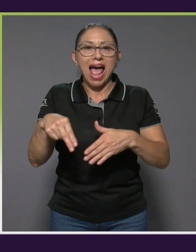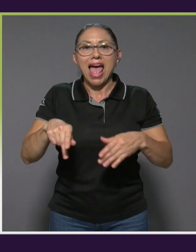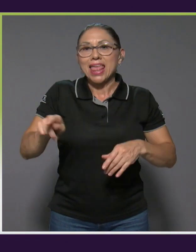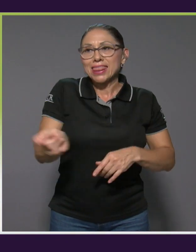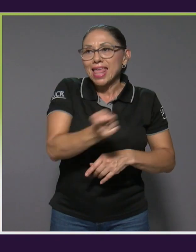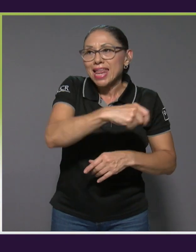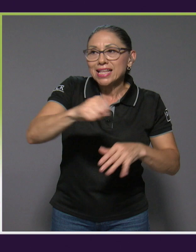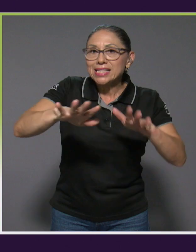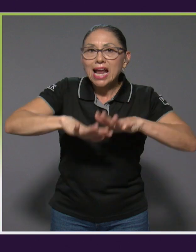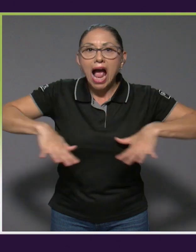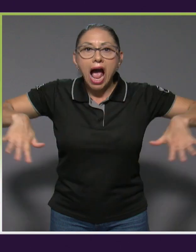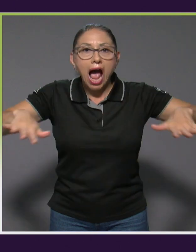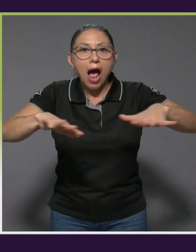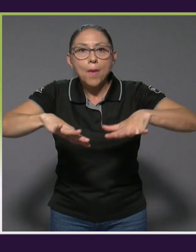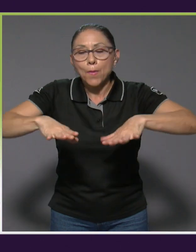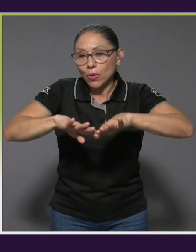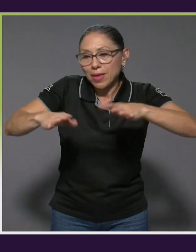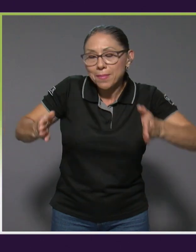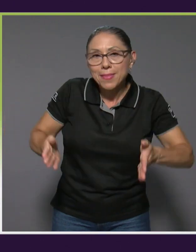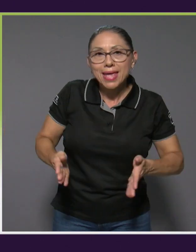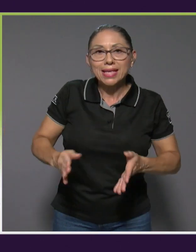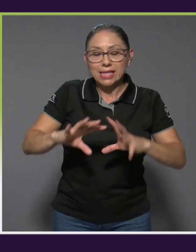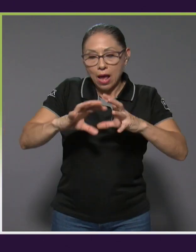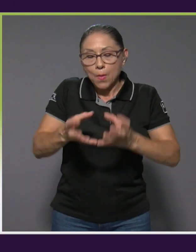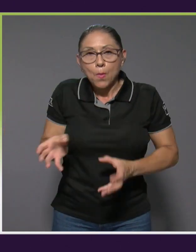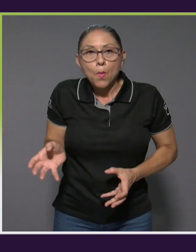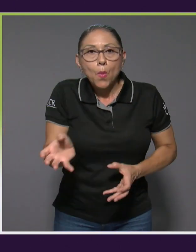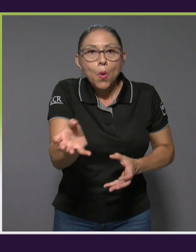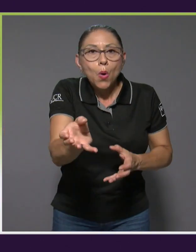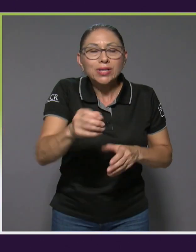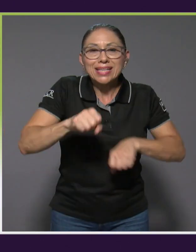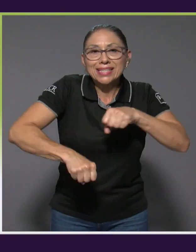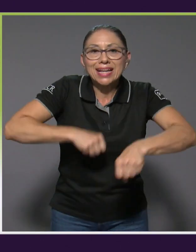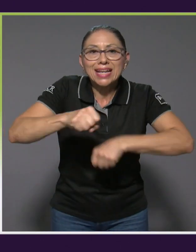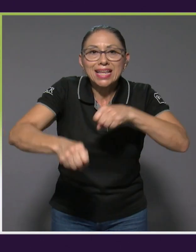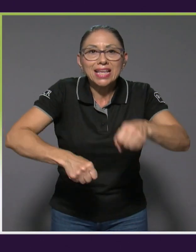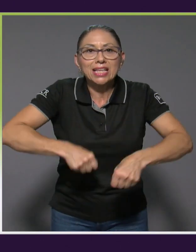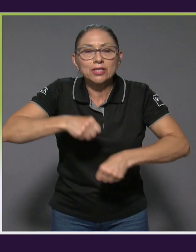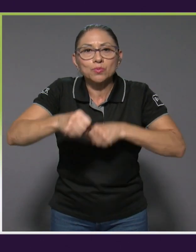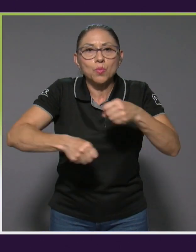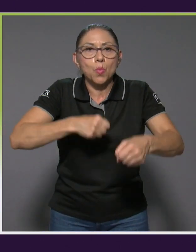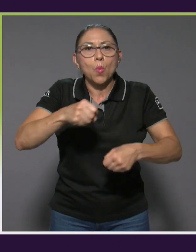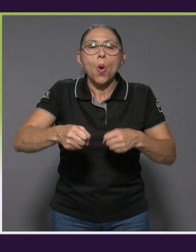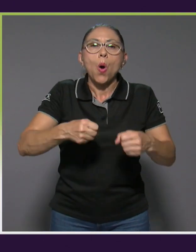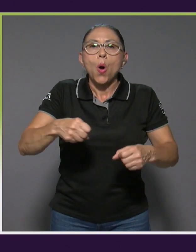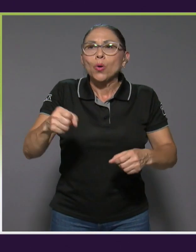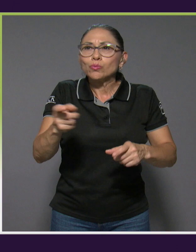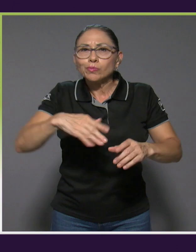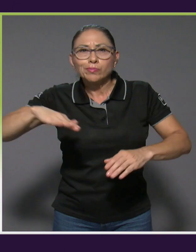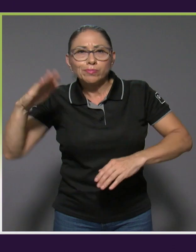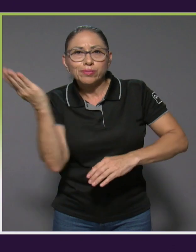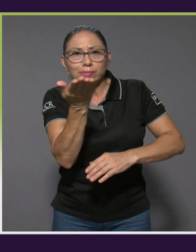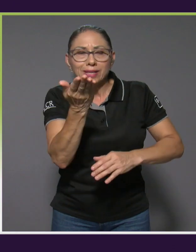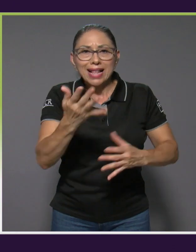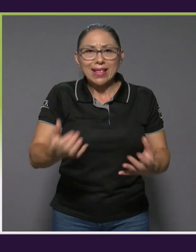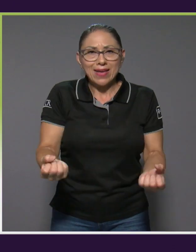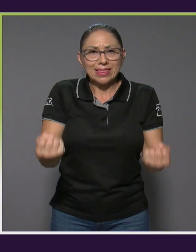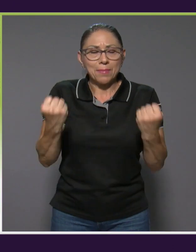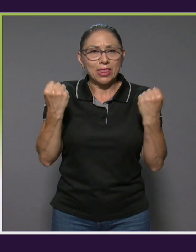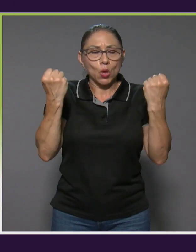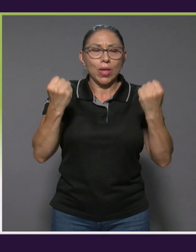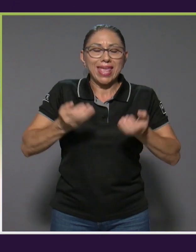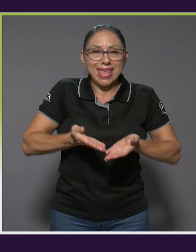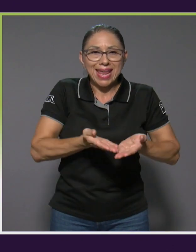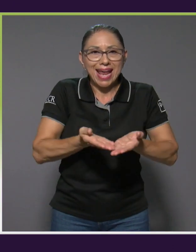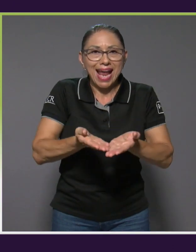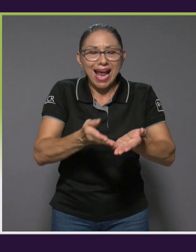tenis de mesa, bochas, ciclismo, judo, levantamiento de potencia y kayak. A esto se